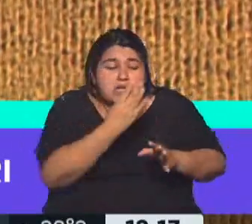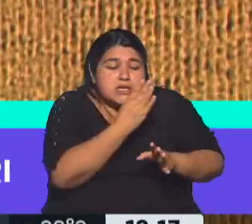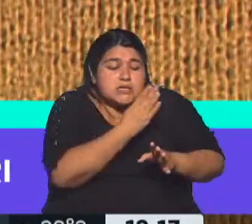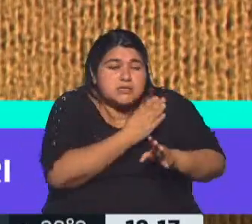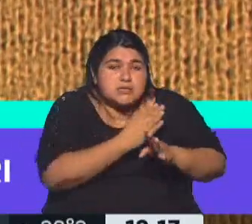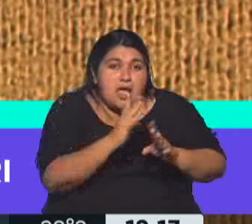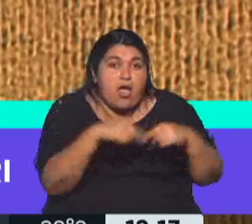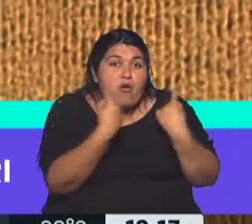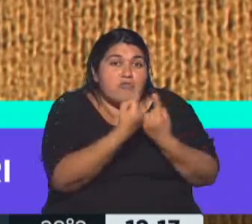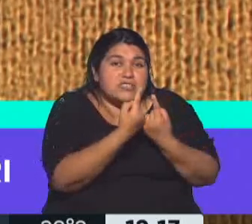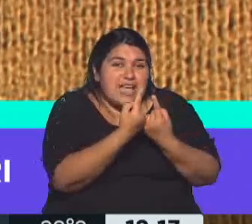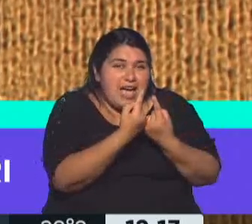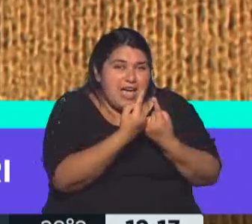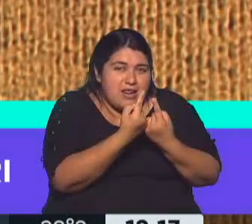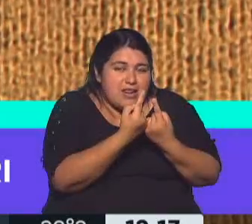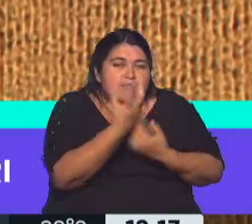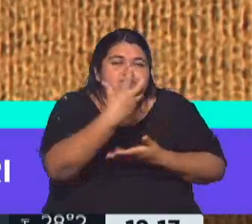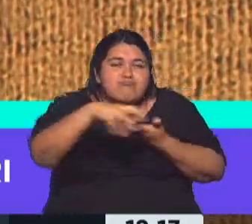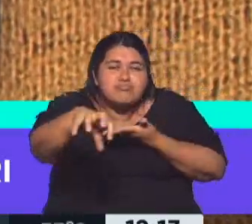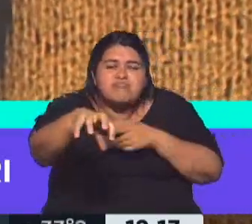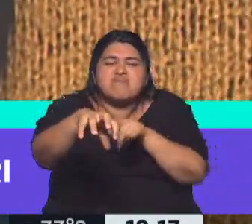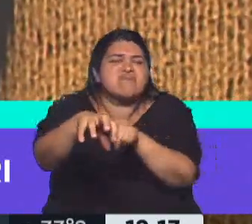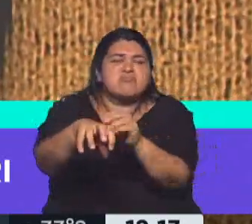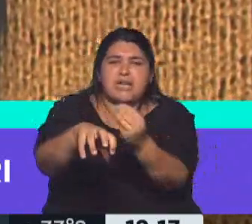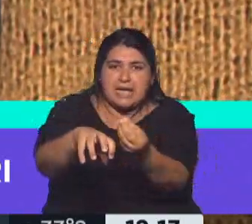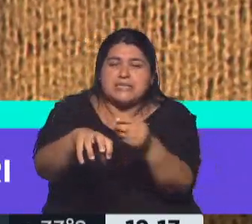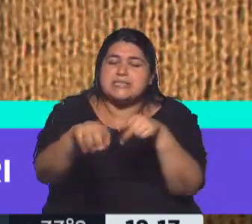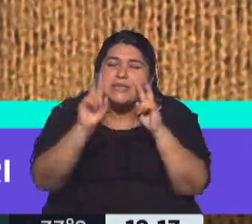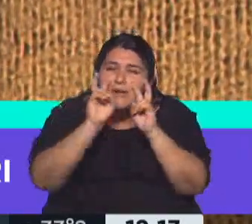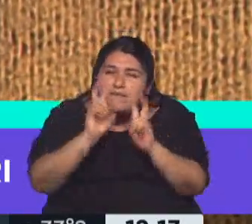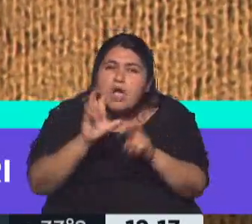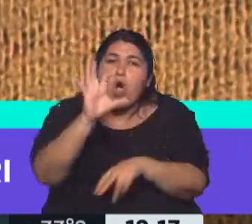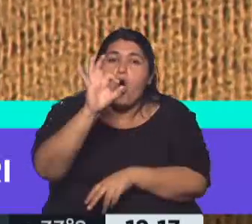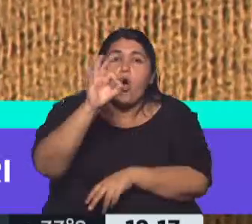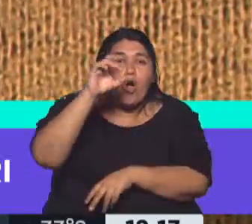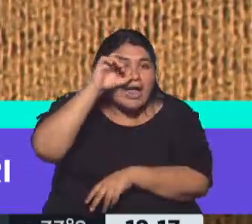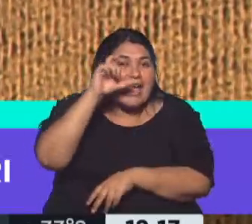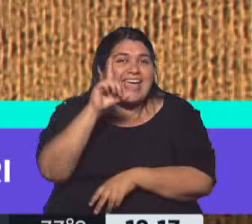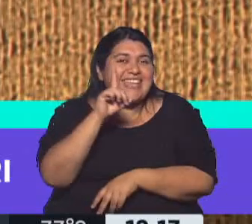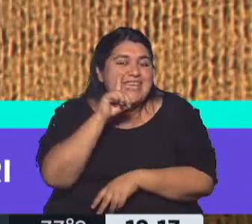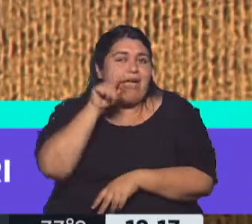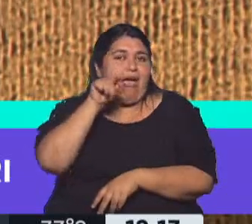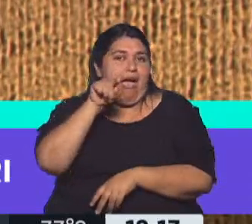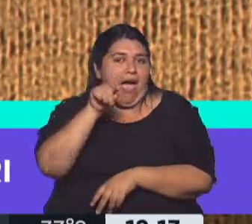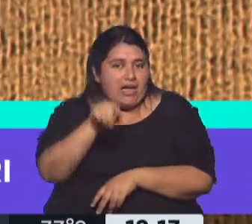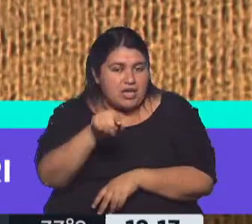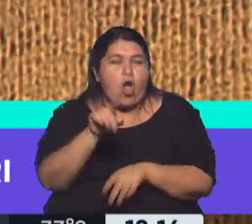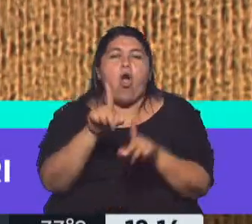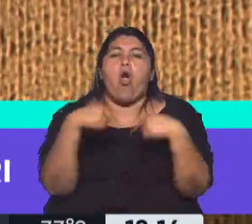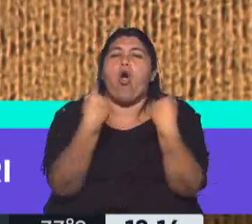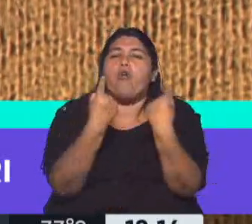la Oficina de Evaluación Independiente, valga la redundancia, una revisión de esa oficina, la OEI, sobre lo ocurrido